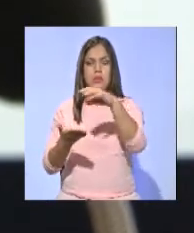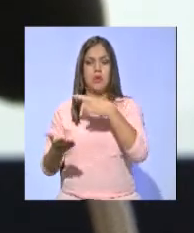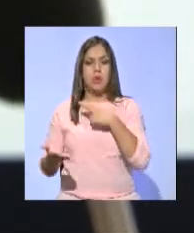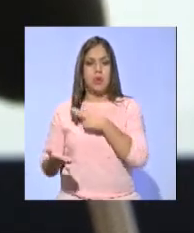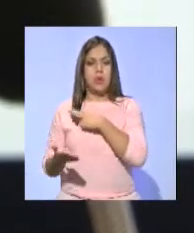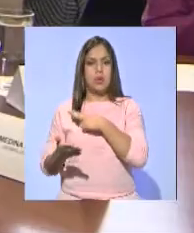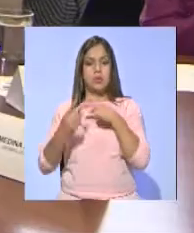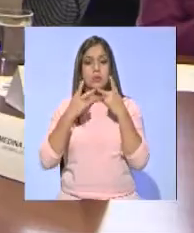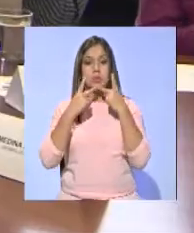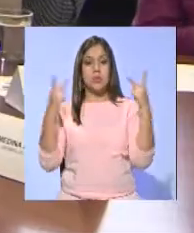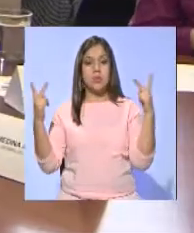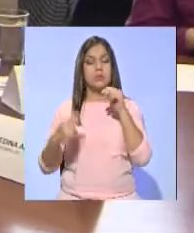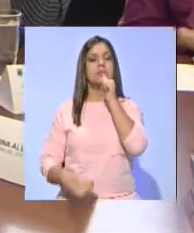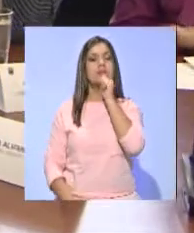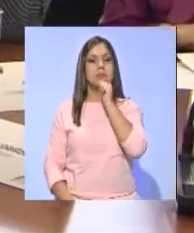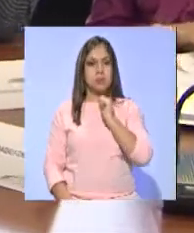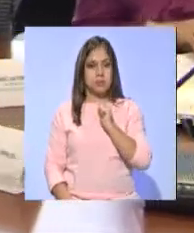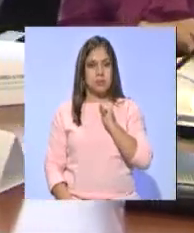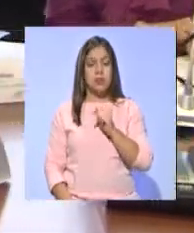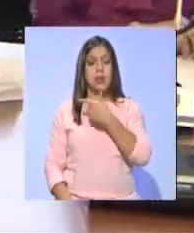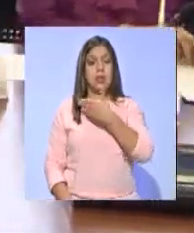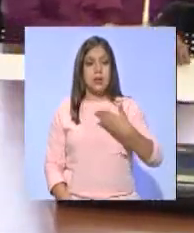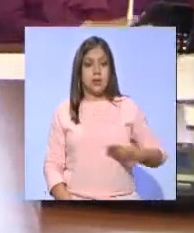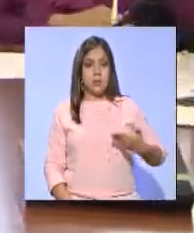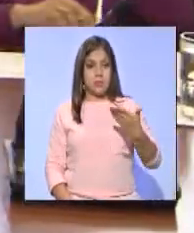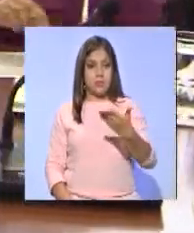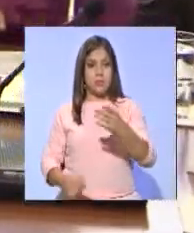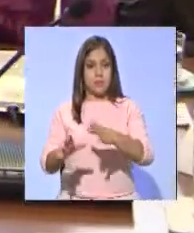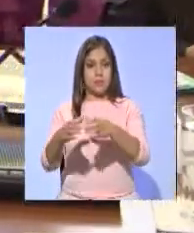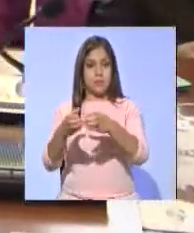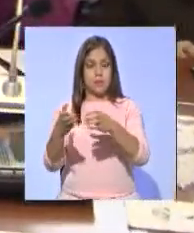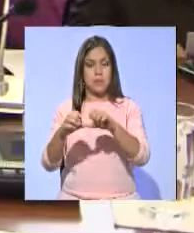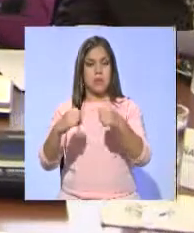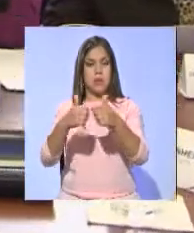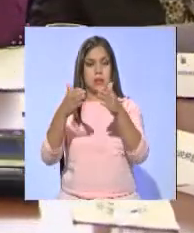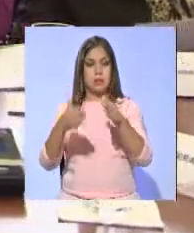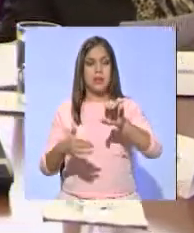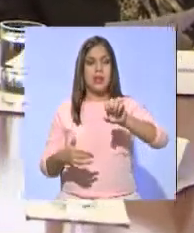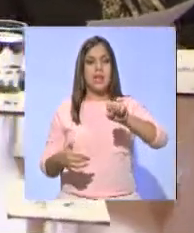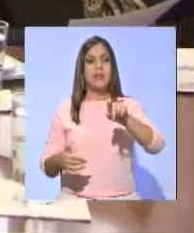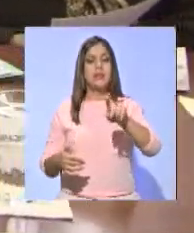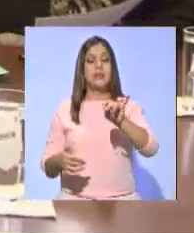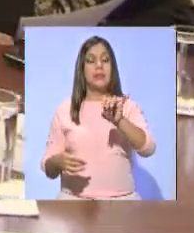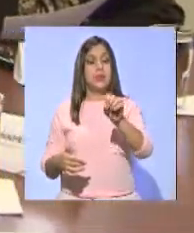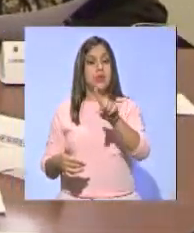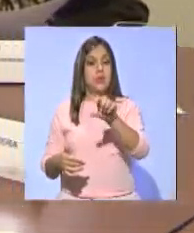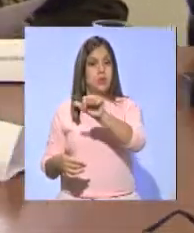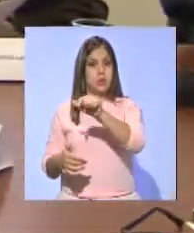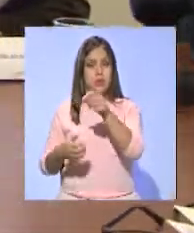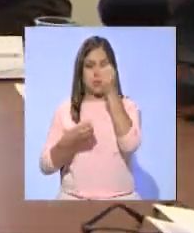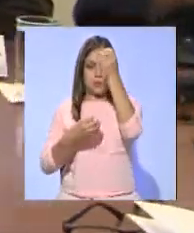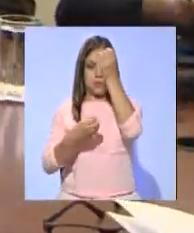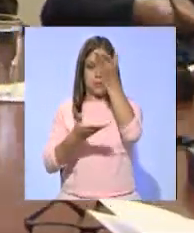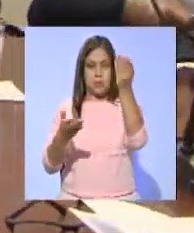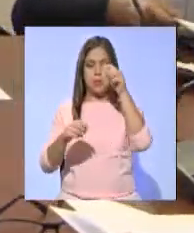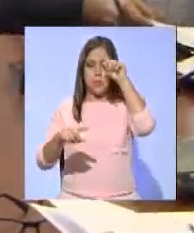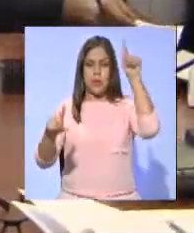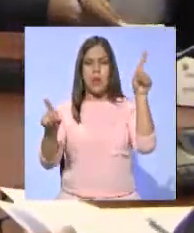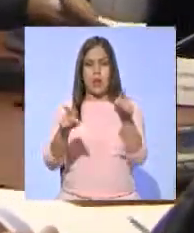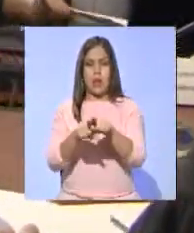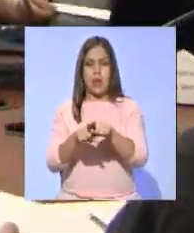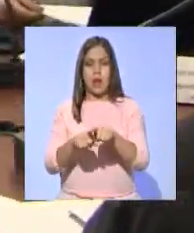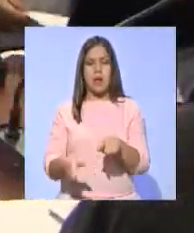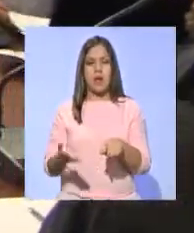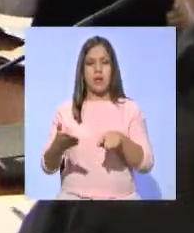públicas y privadas. El presidente de esta mesa legislativa, el asambleísta Augusto Espinosa, informó acerca de los acuerdos